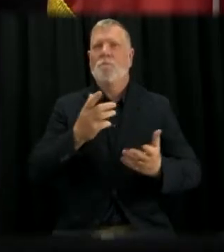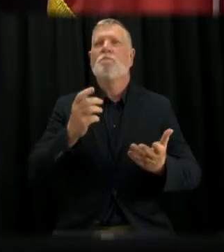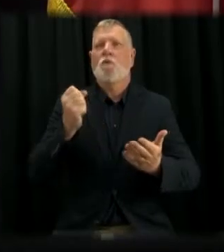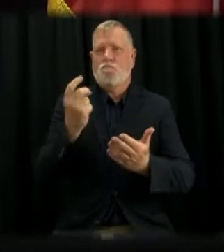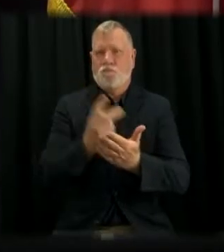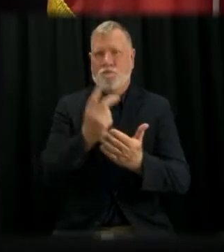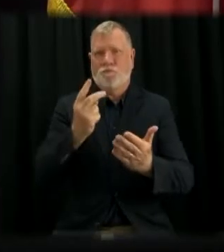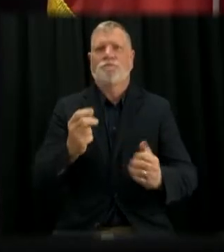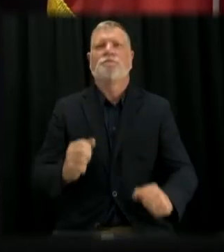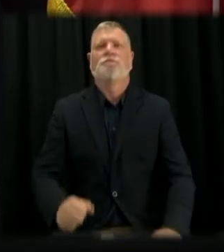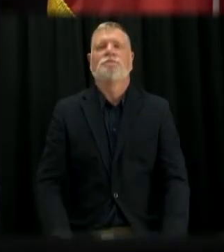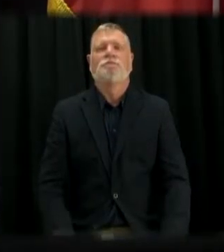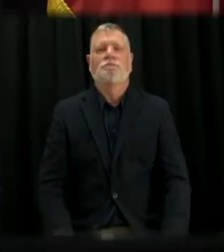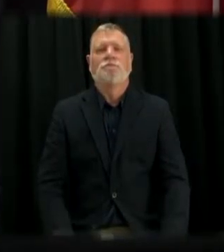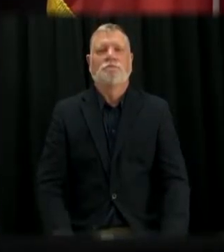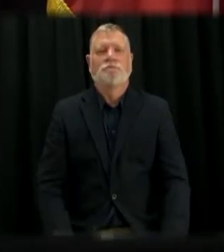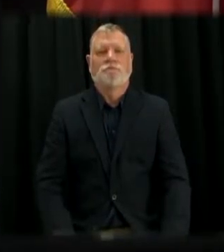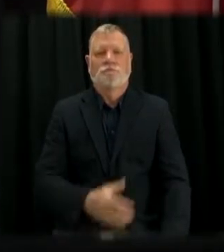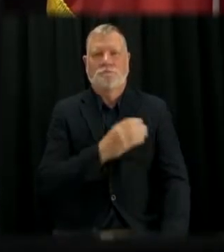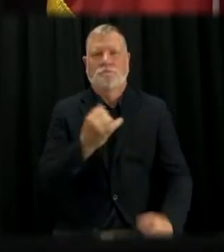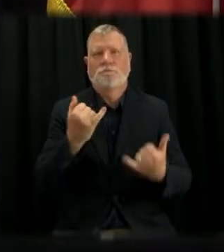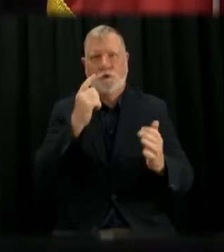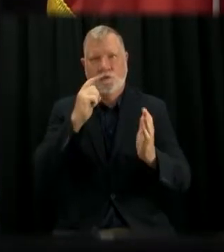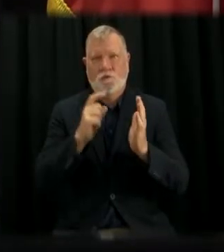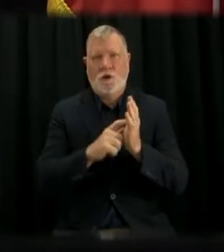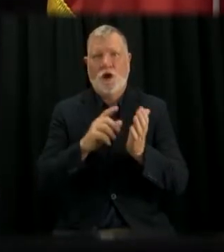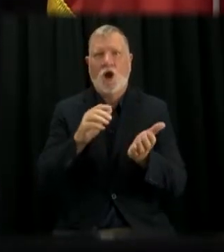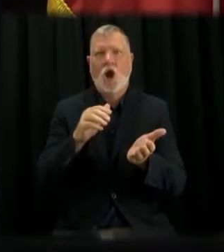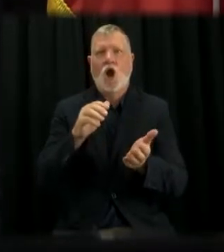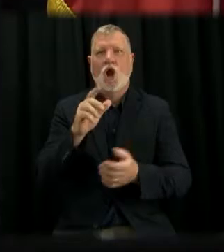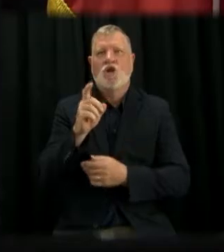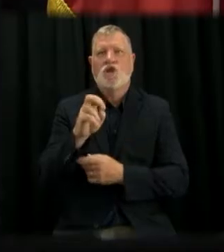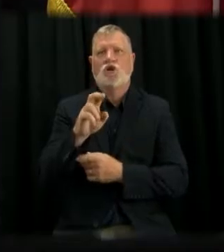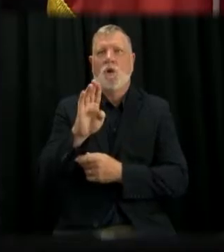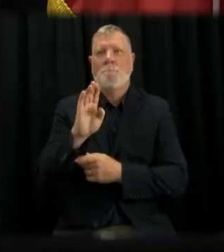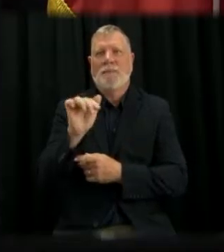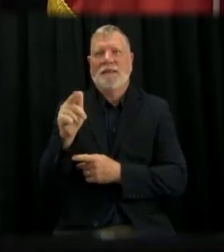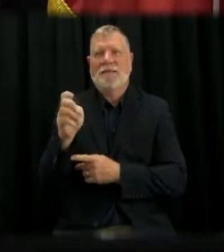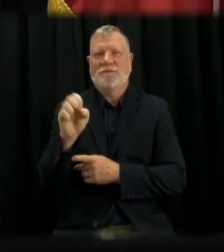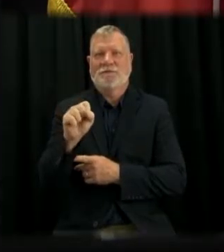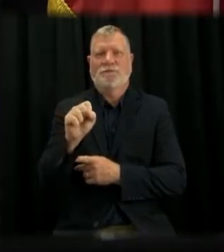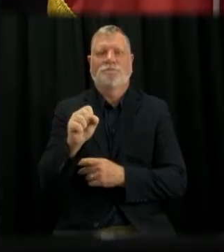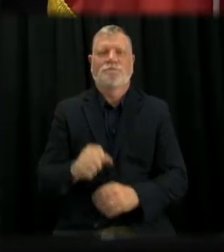Las minutas son aprobadas. Ahora vamos a reconocer nuevamente al doctor Biggs.